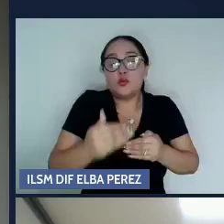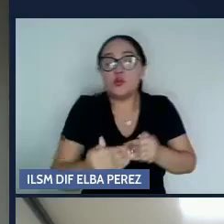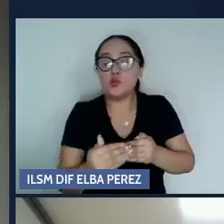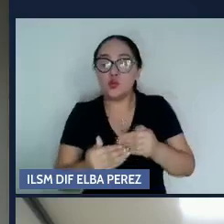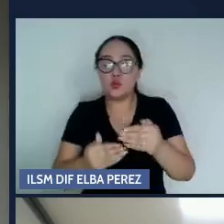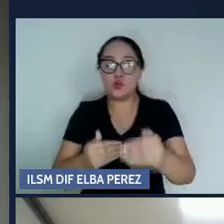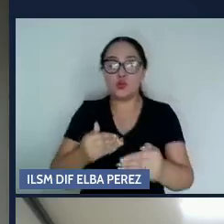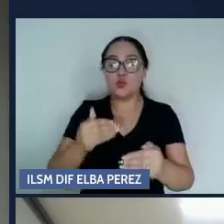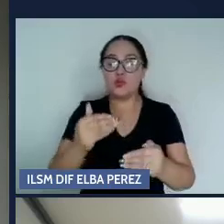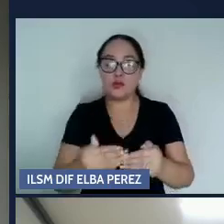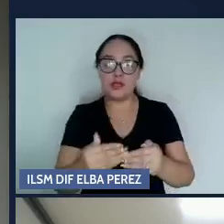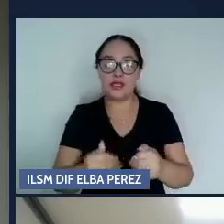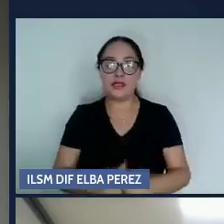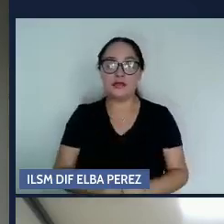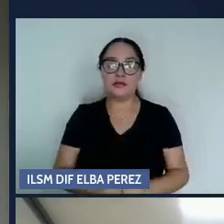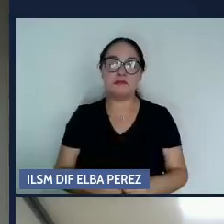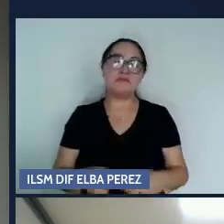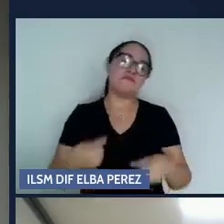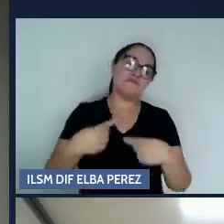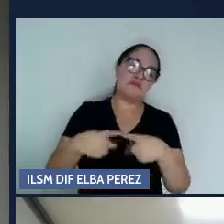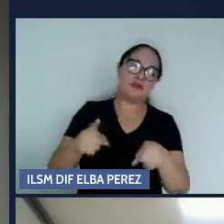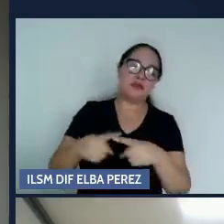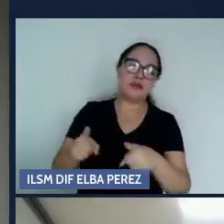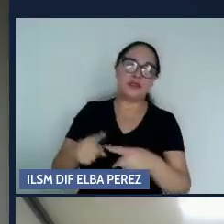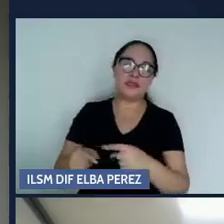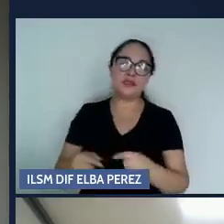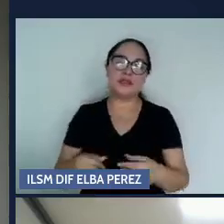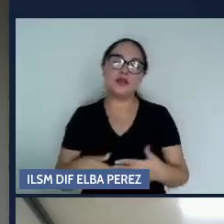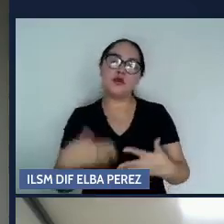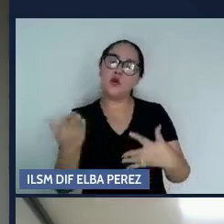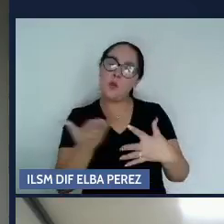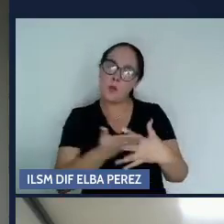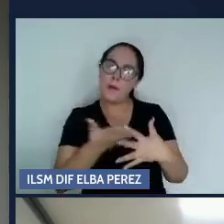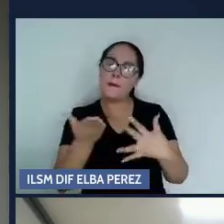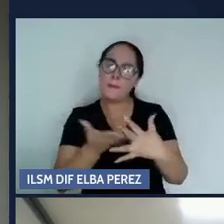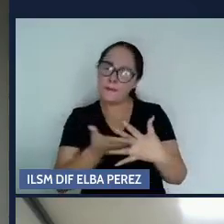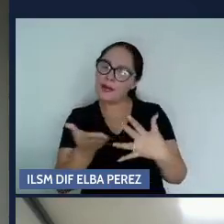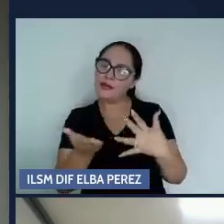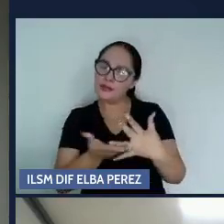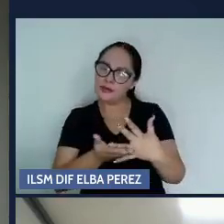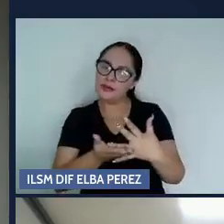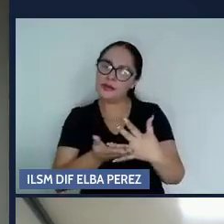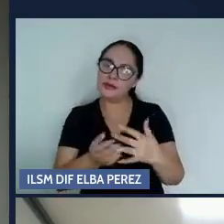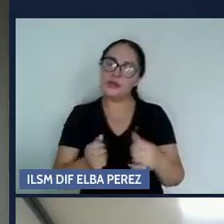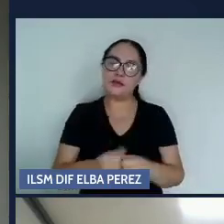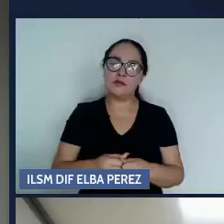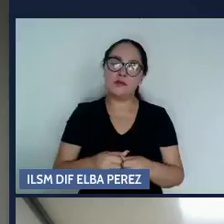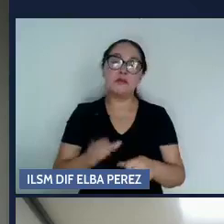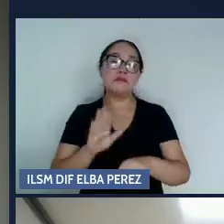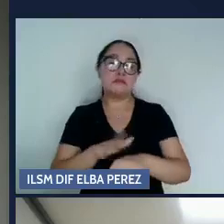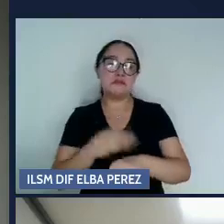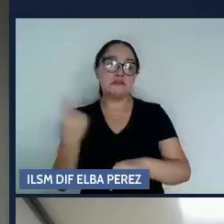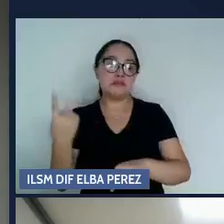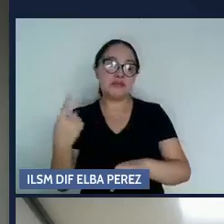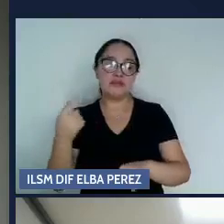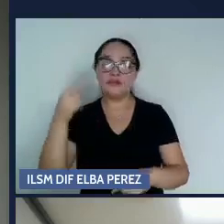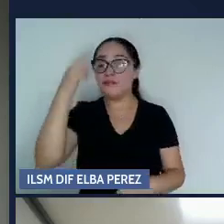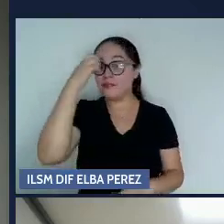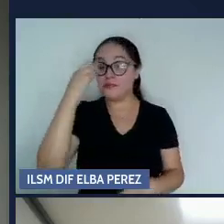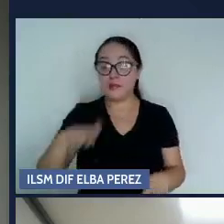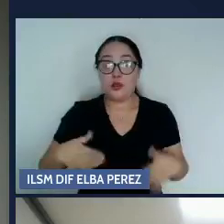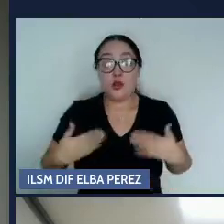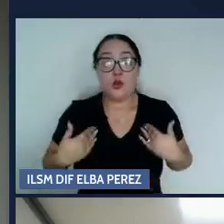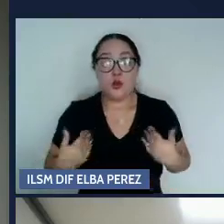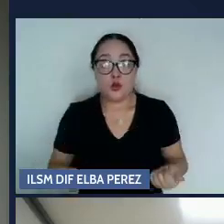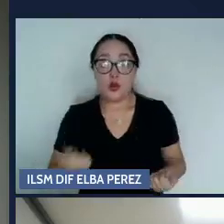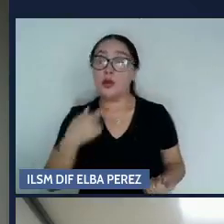etapas? Porque para que podamos entender mejor los delitos electorales, tenemos que saber